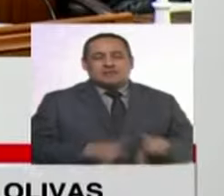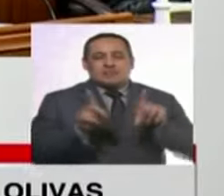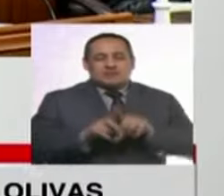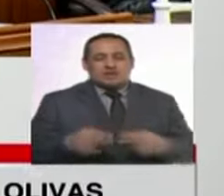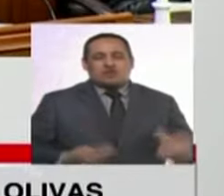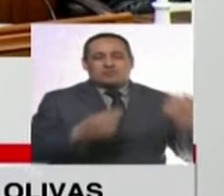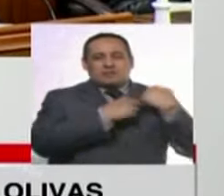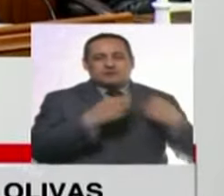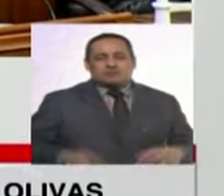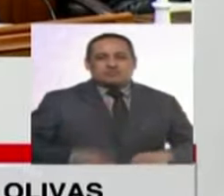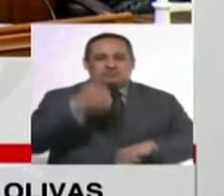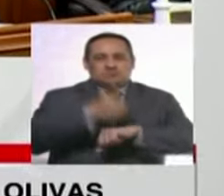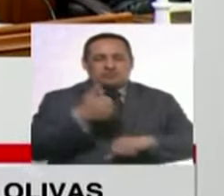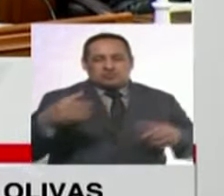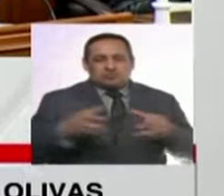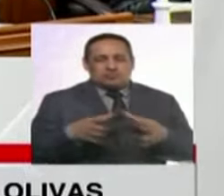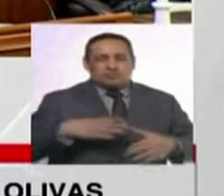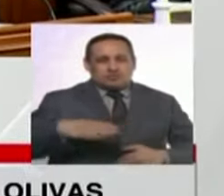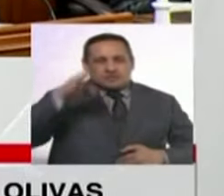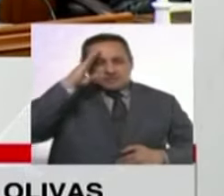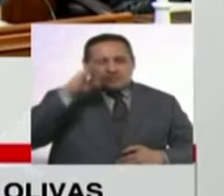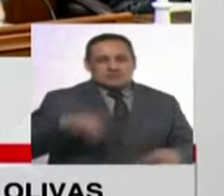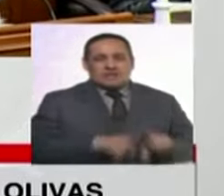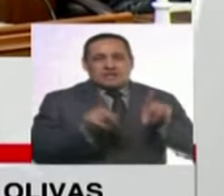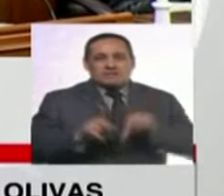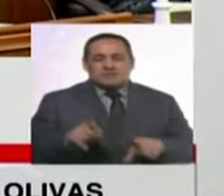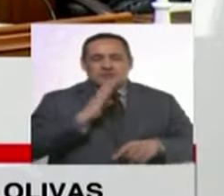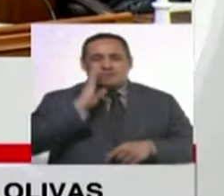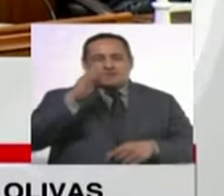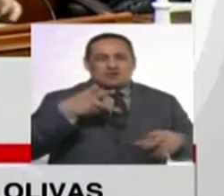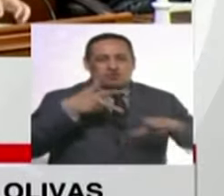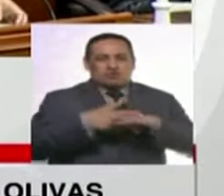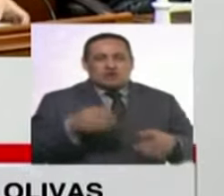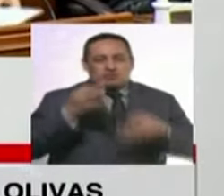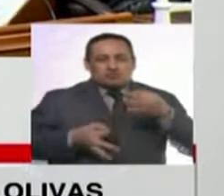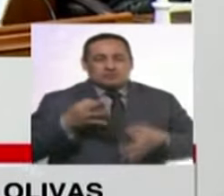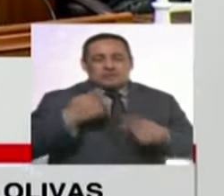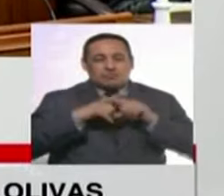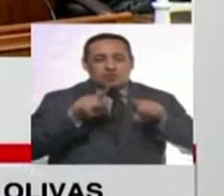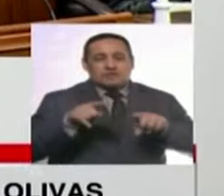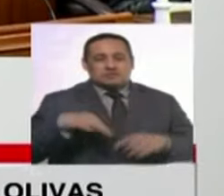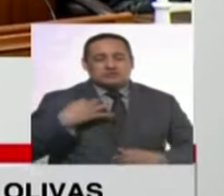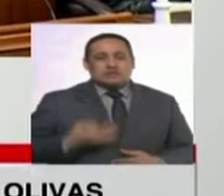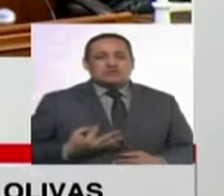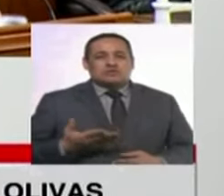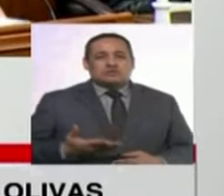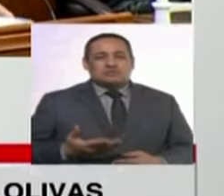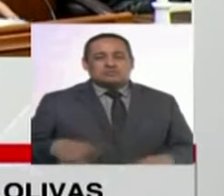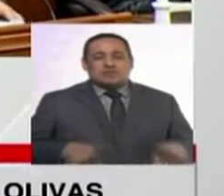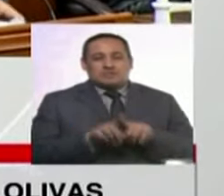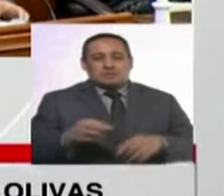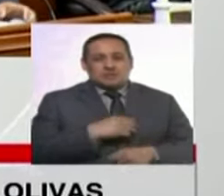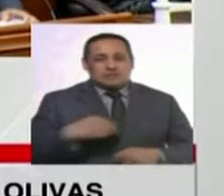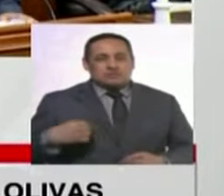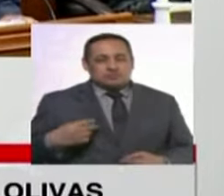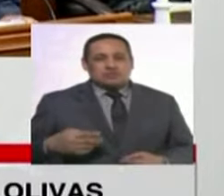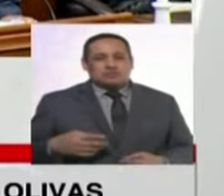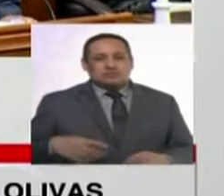el nombramiento de los mandos de policía para obstruir a la justicia es por ello señor ministro